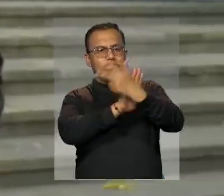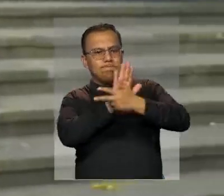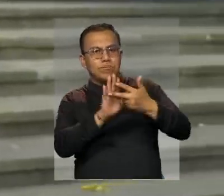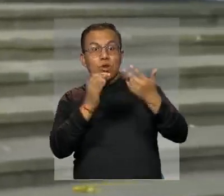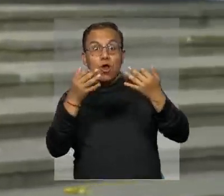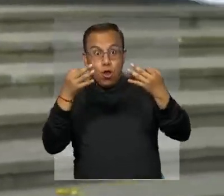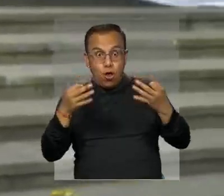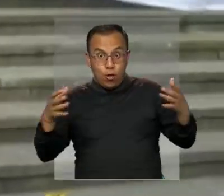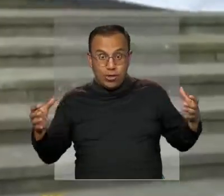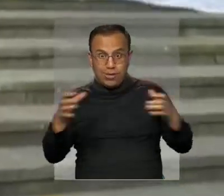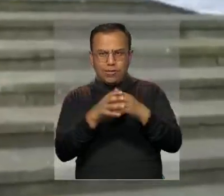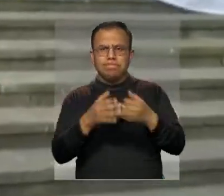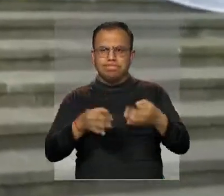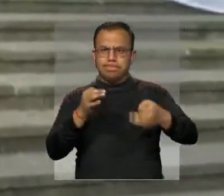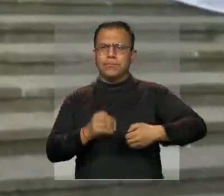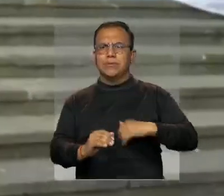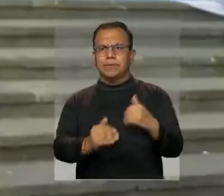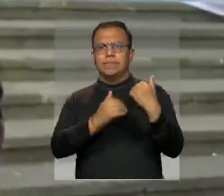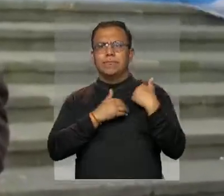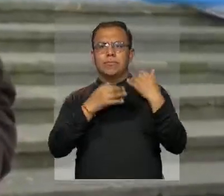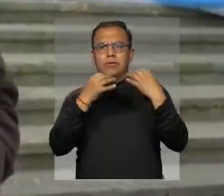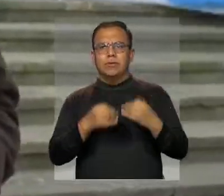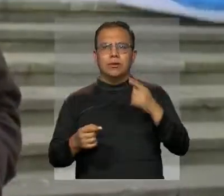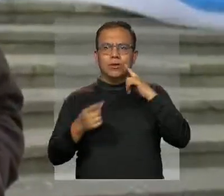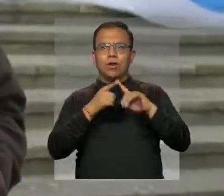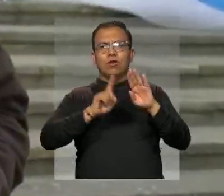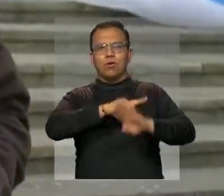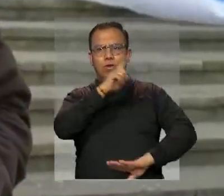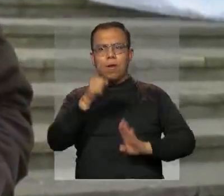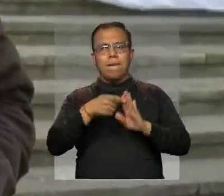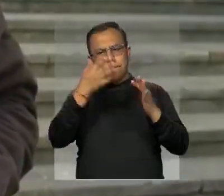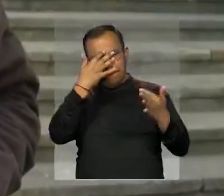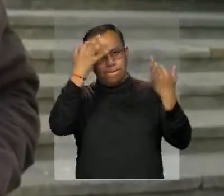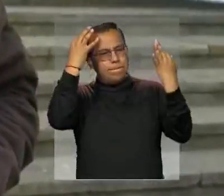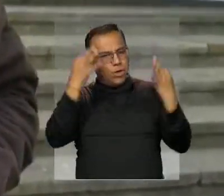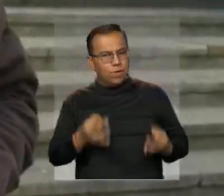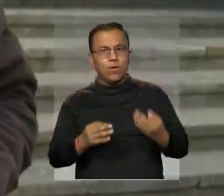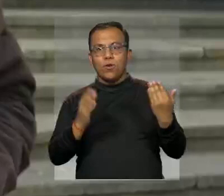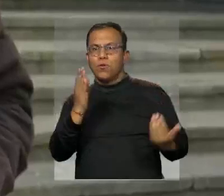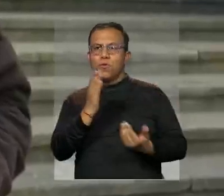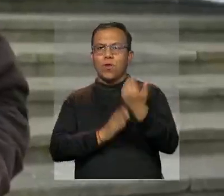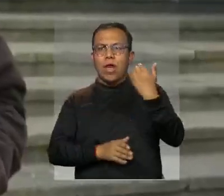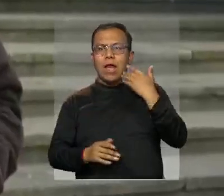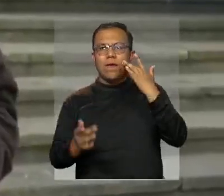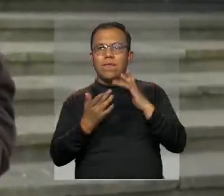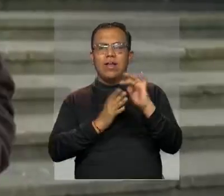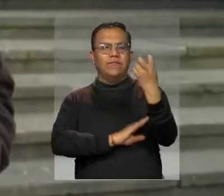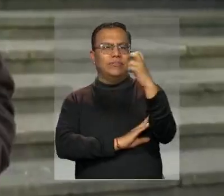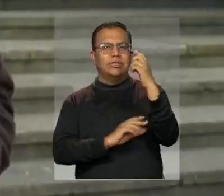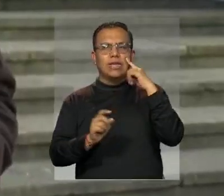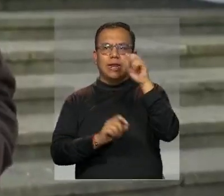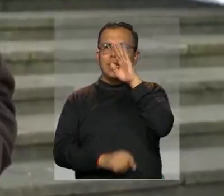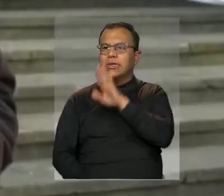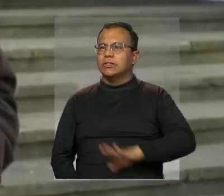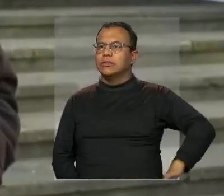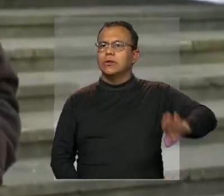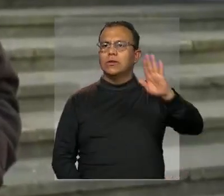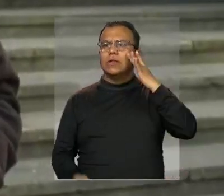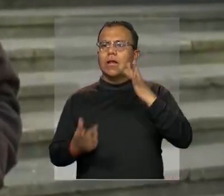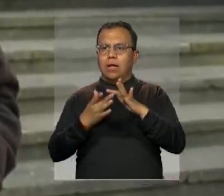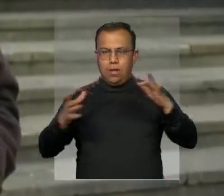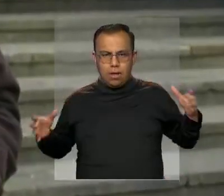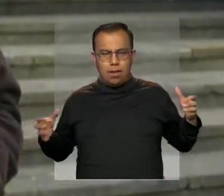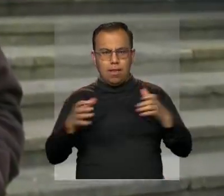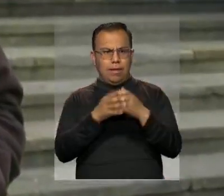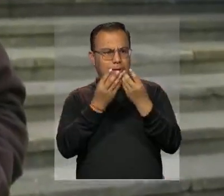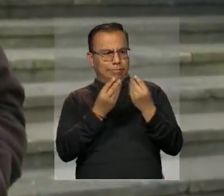hoy verdaderamente cumpla su misión constitucional y que por fin sea nombrada la nueva Fiscal General de la Nación. Que no sigan